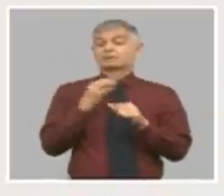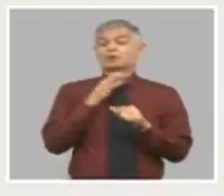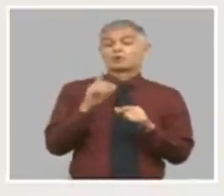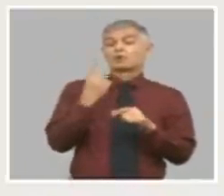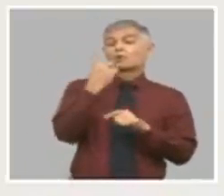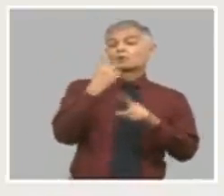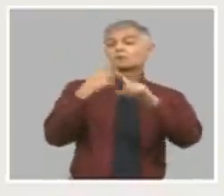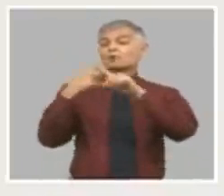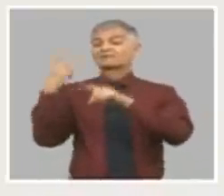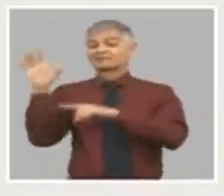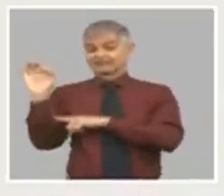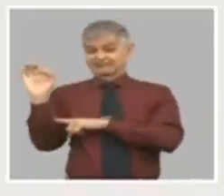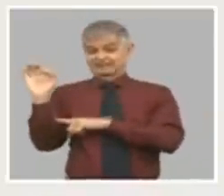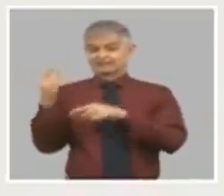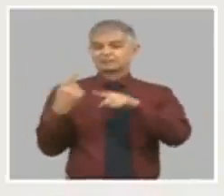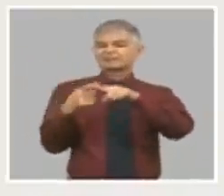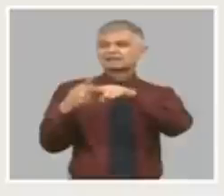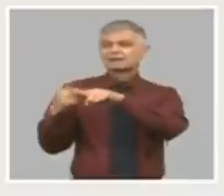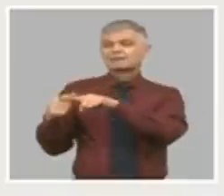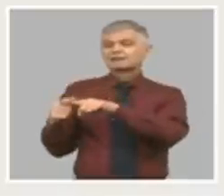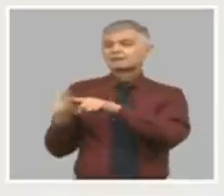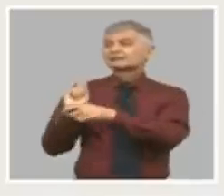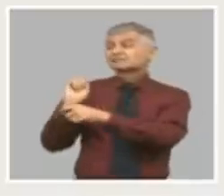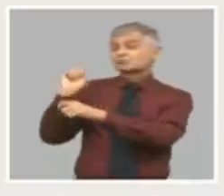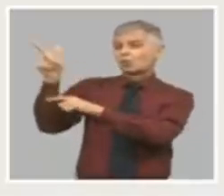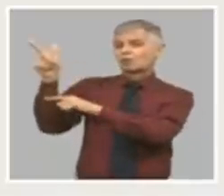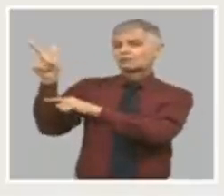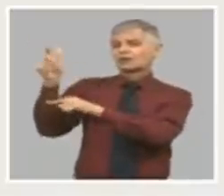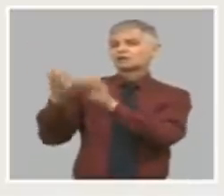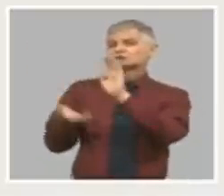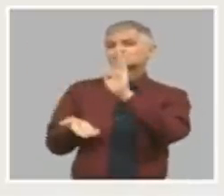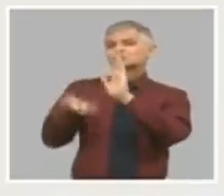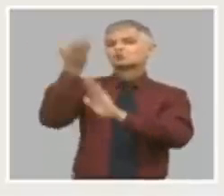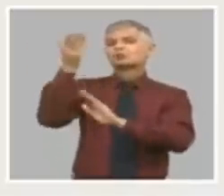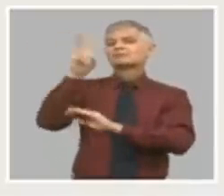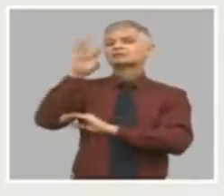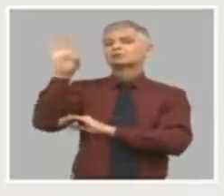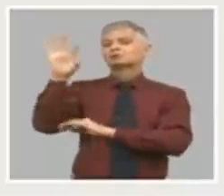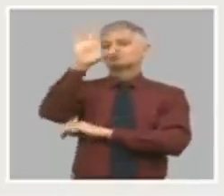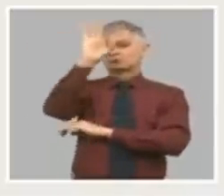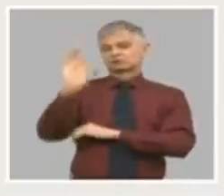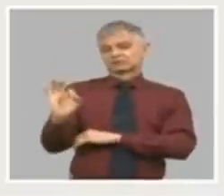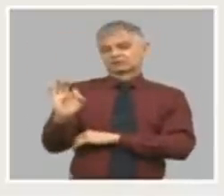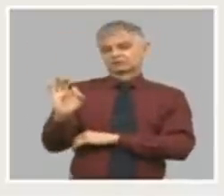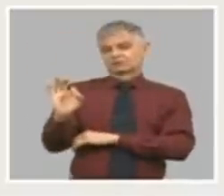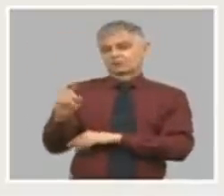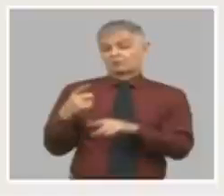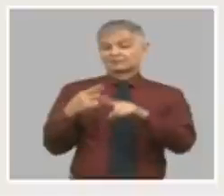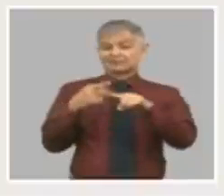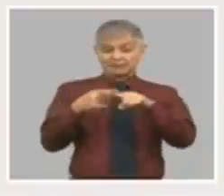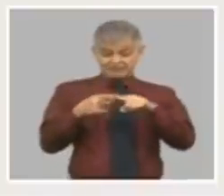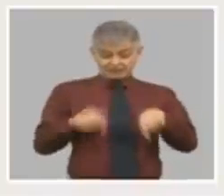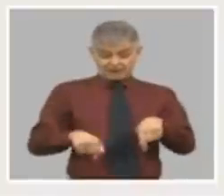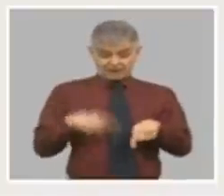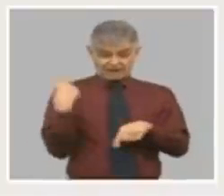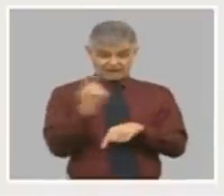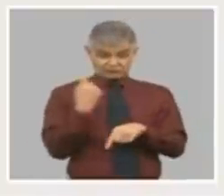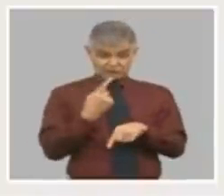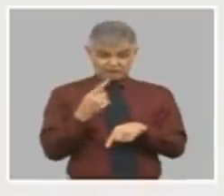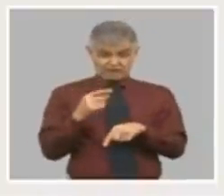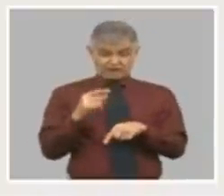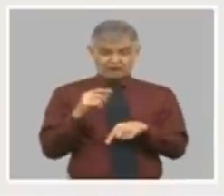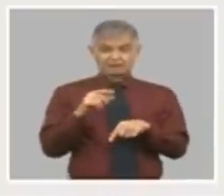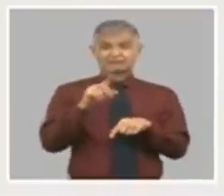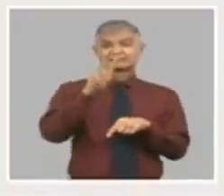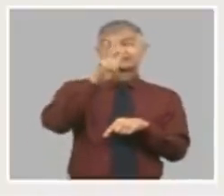las materias primas importadas suben al 28%. Y las materias primas nacionales bajan del 34